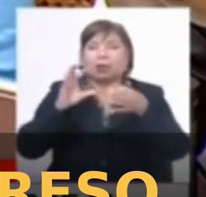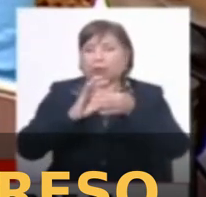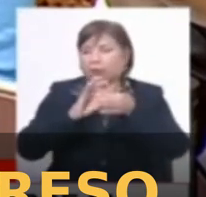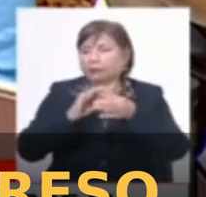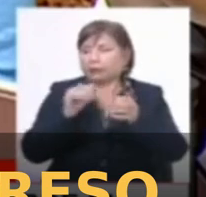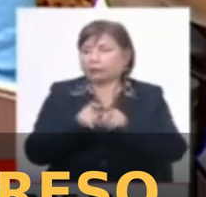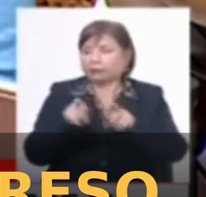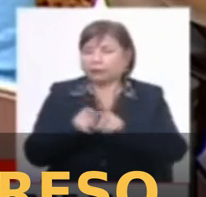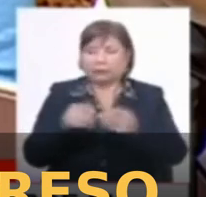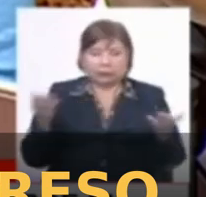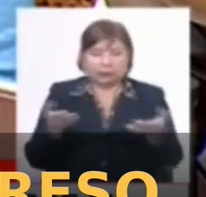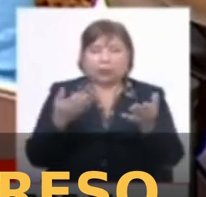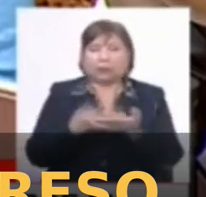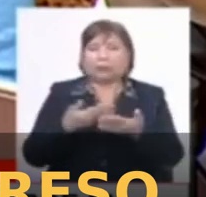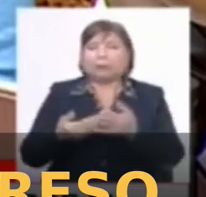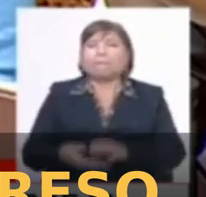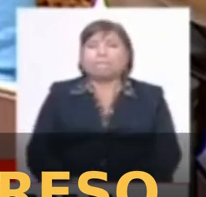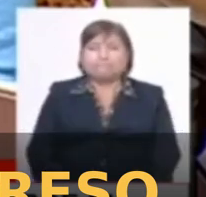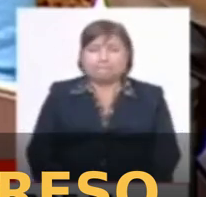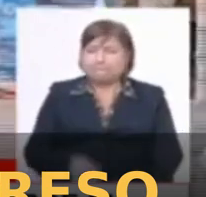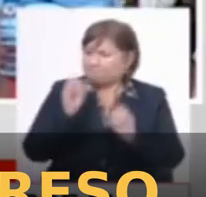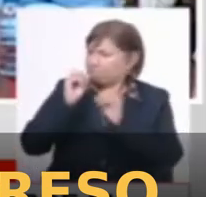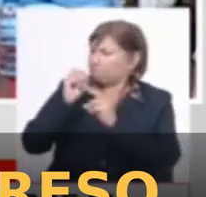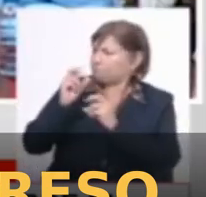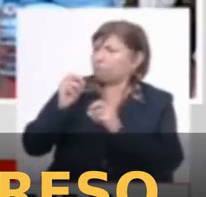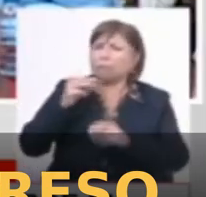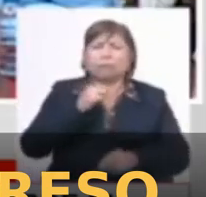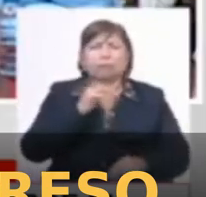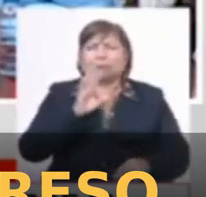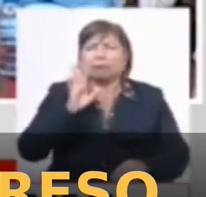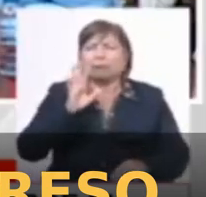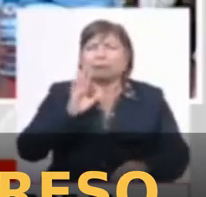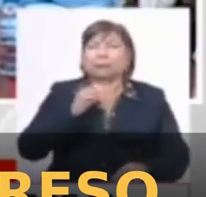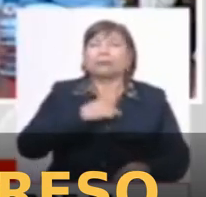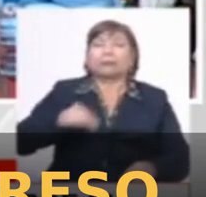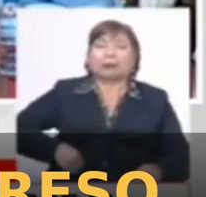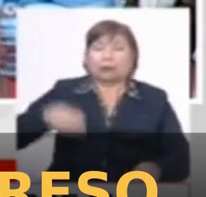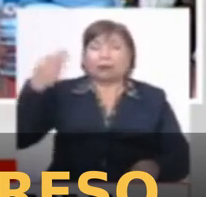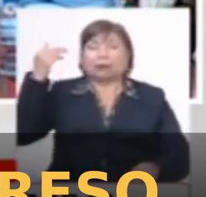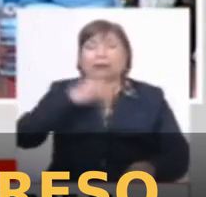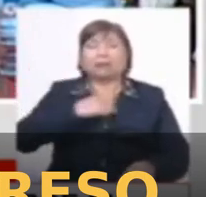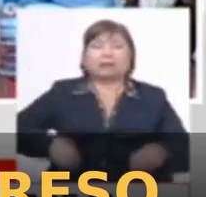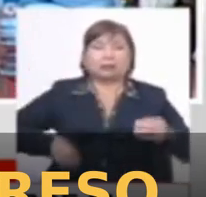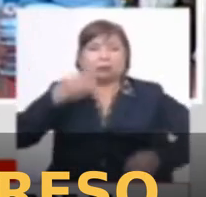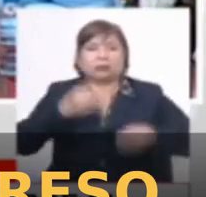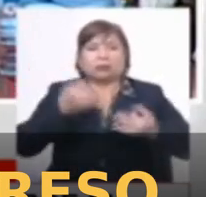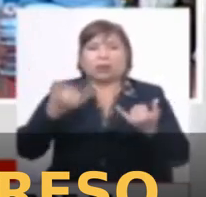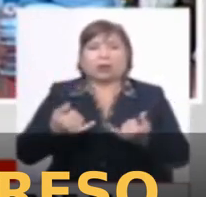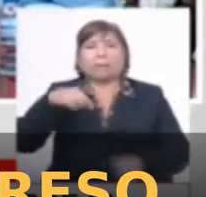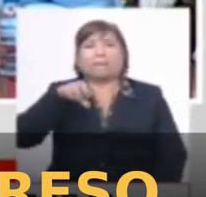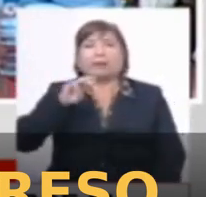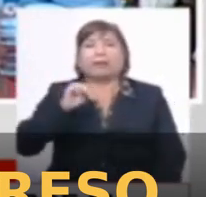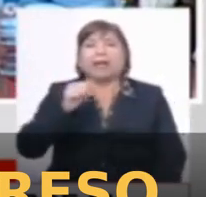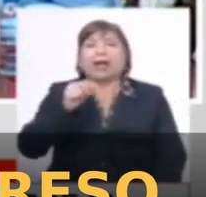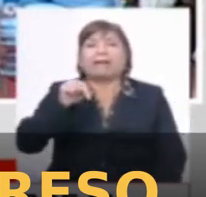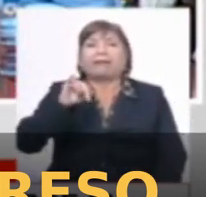también. Correcto. Y también se ha corroborado, señor presidente. Correcto. Y el ministro, aquel entonces ministro de Justicia, ahora premier, Aníbal